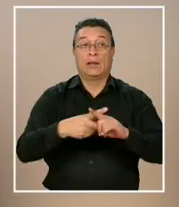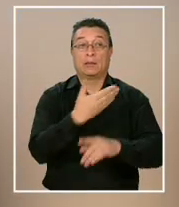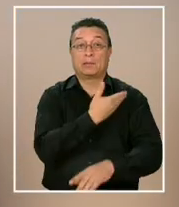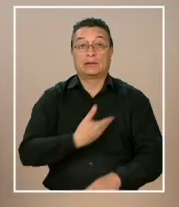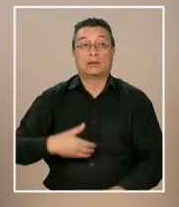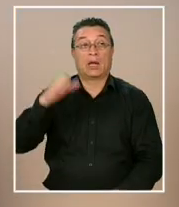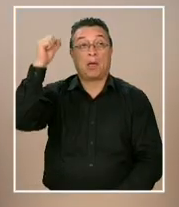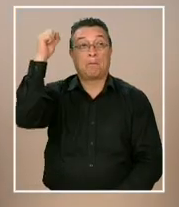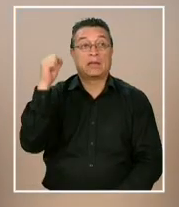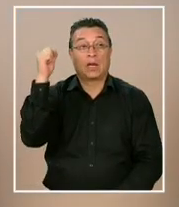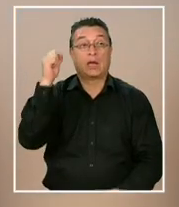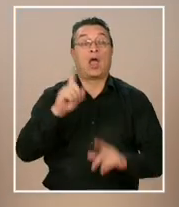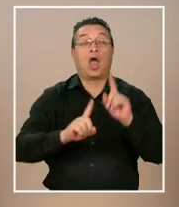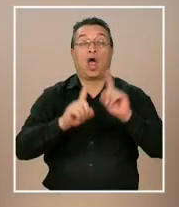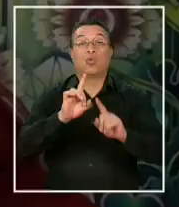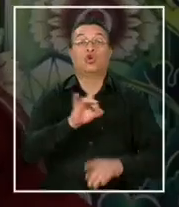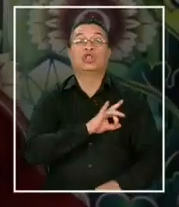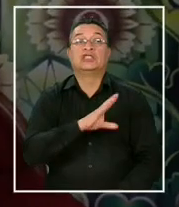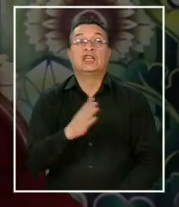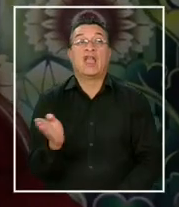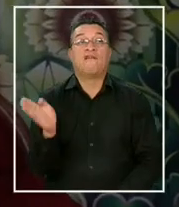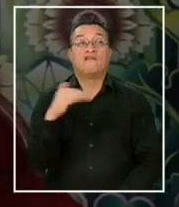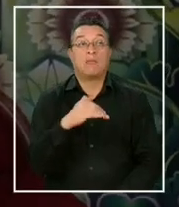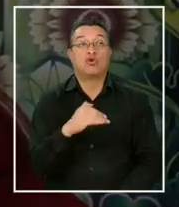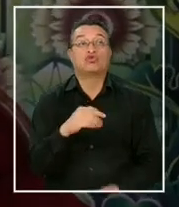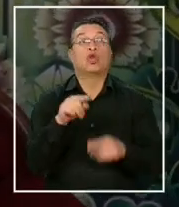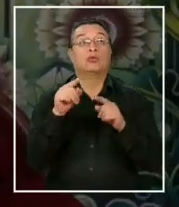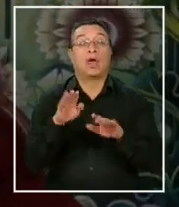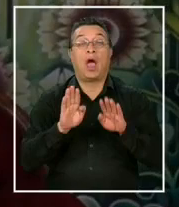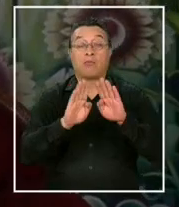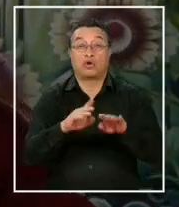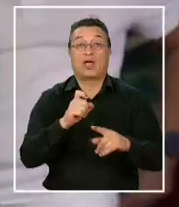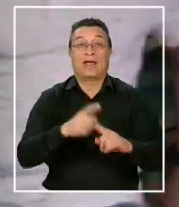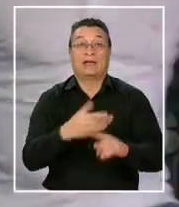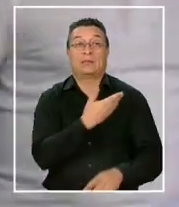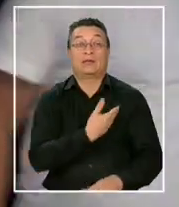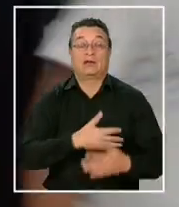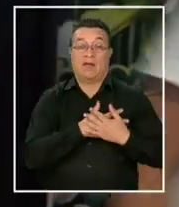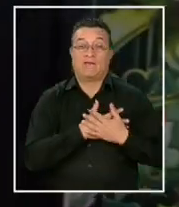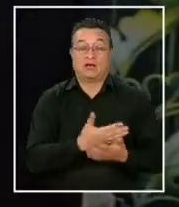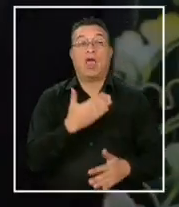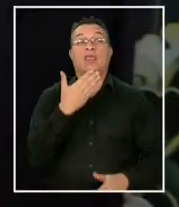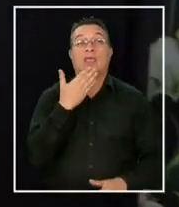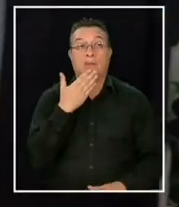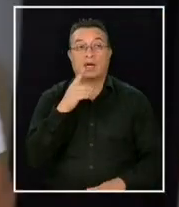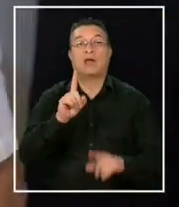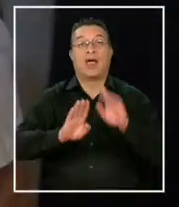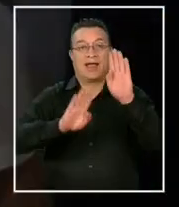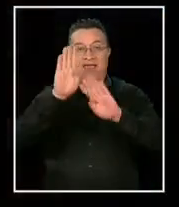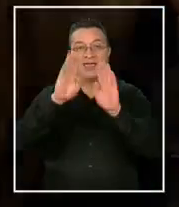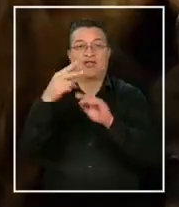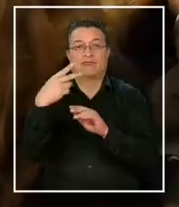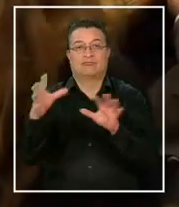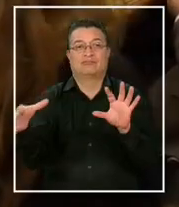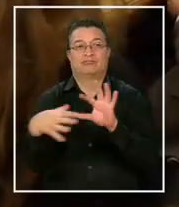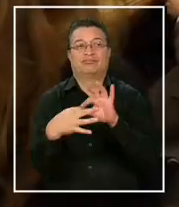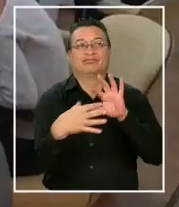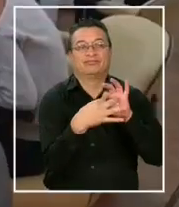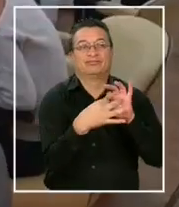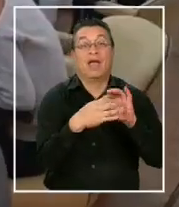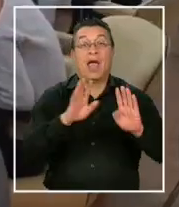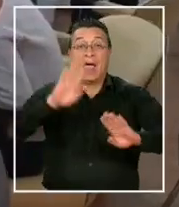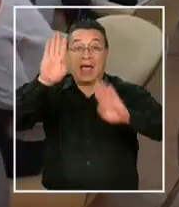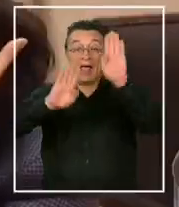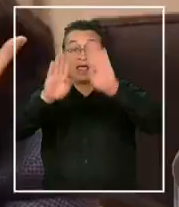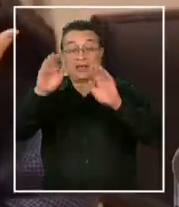expresidente Piñera a algunas cartas de Chile Vamos, apoyo que la expresidenta Bachelet ya había manifestado a candidatos de su sector. Mientras los